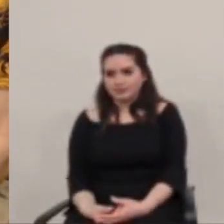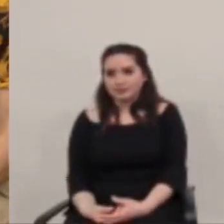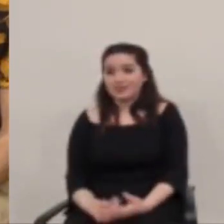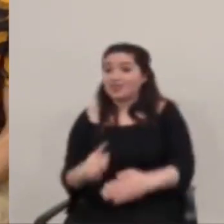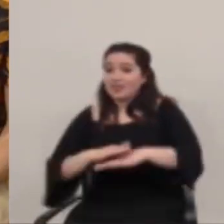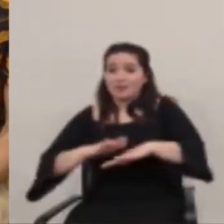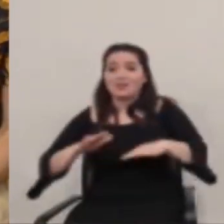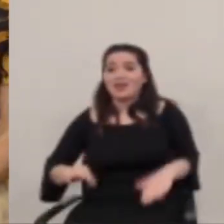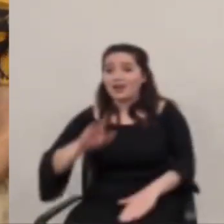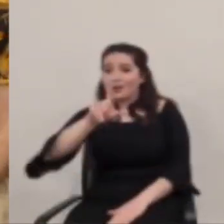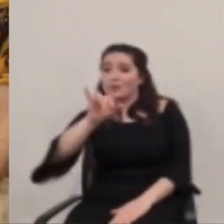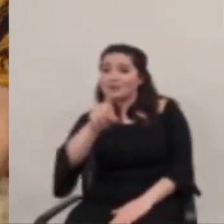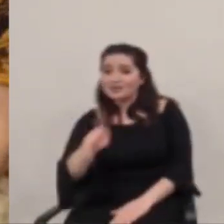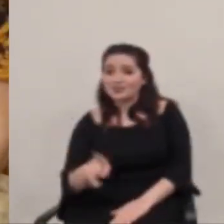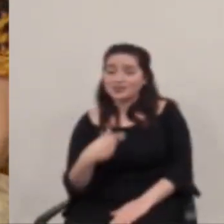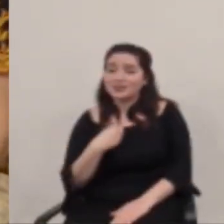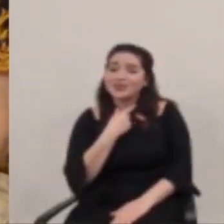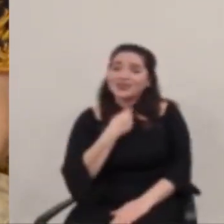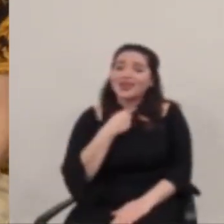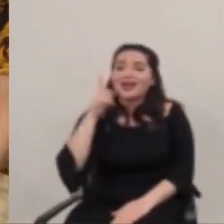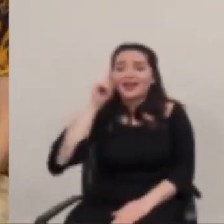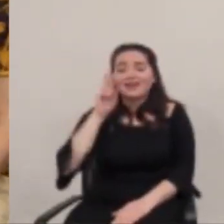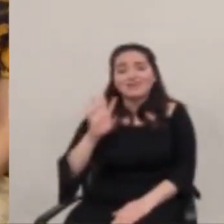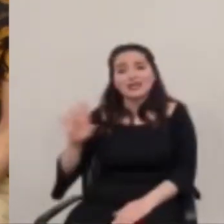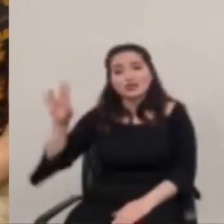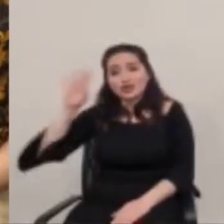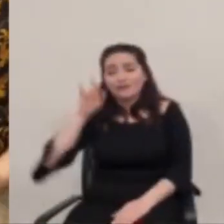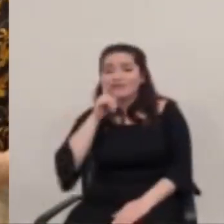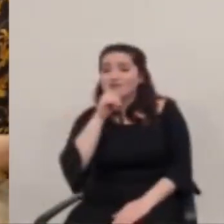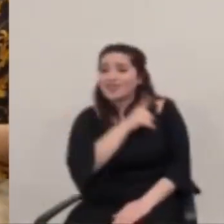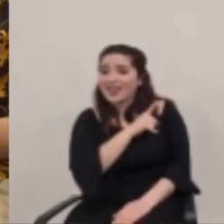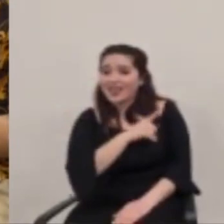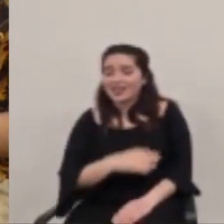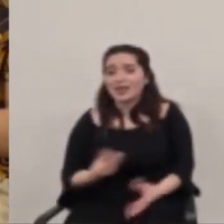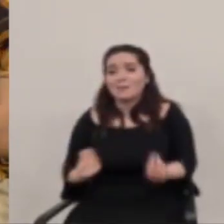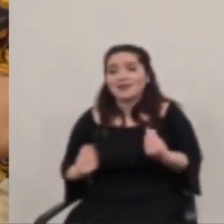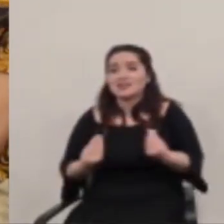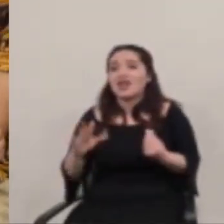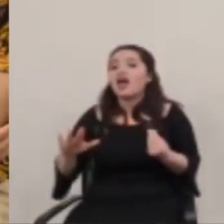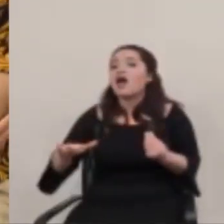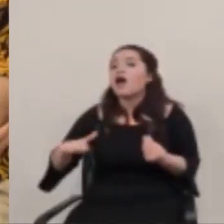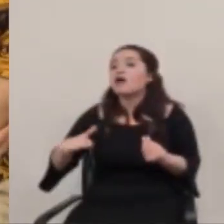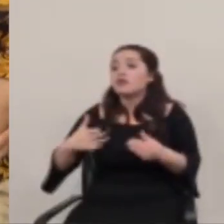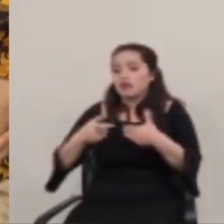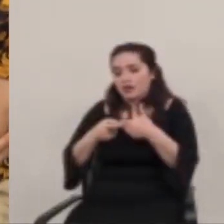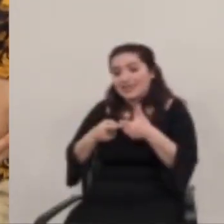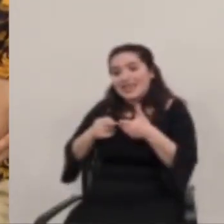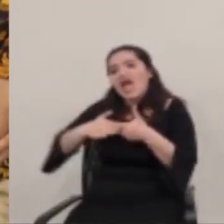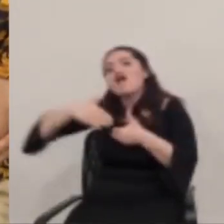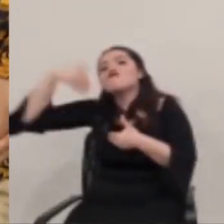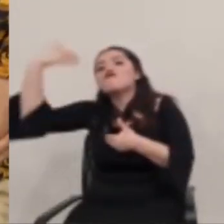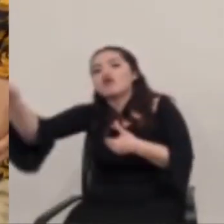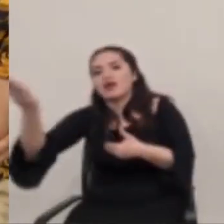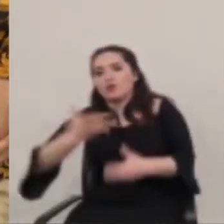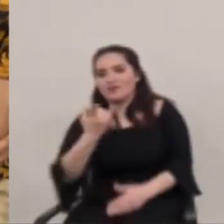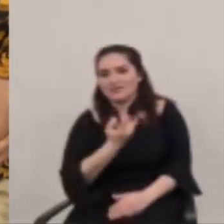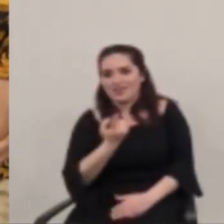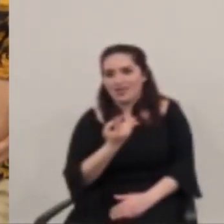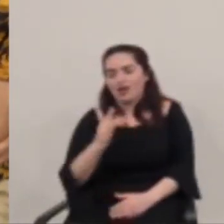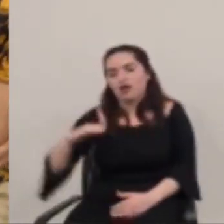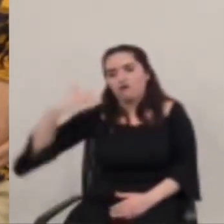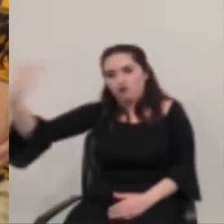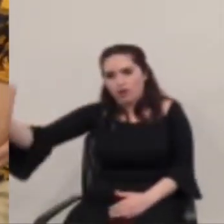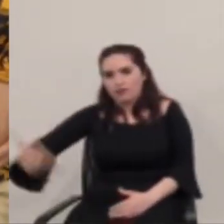cerrar, Luis, te quería pedir una reflexión final. ¿Qué pasa de las puertas afuera, desde aquí hacia afuera de la